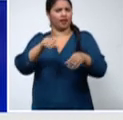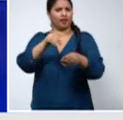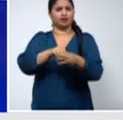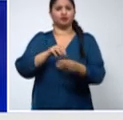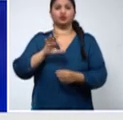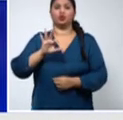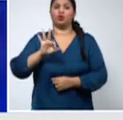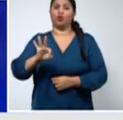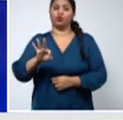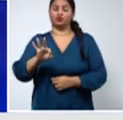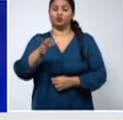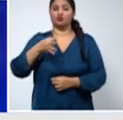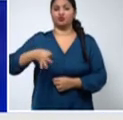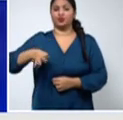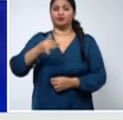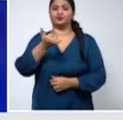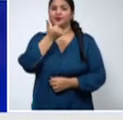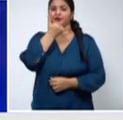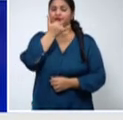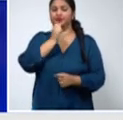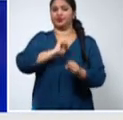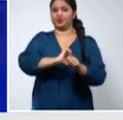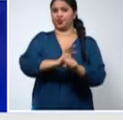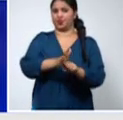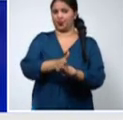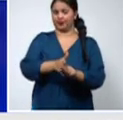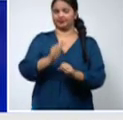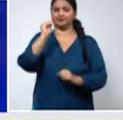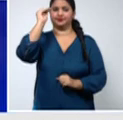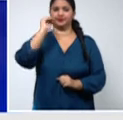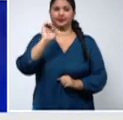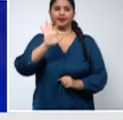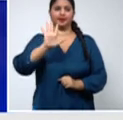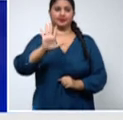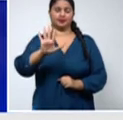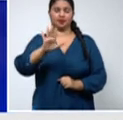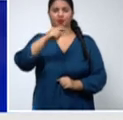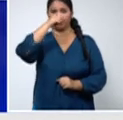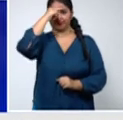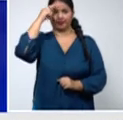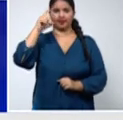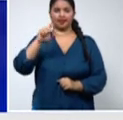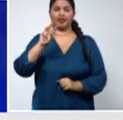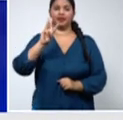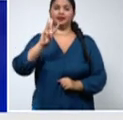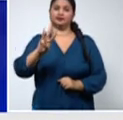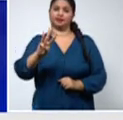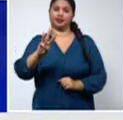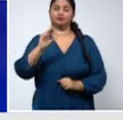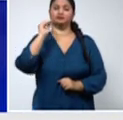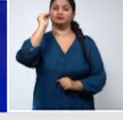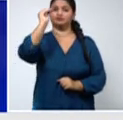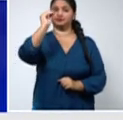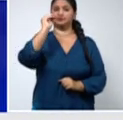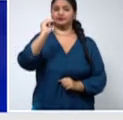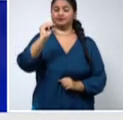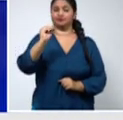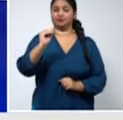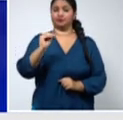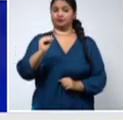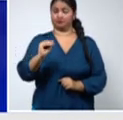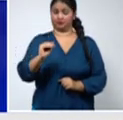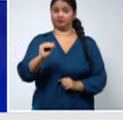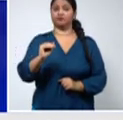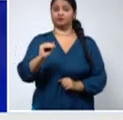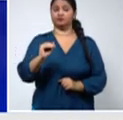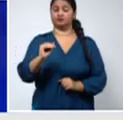municipios, Manicaragua 5, Santa Clara 3, Caibarién, Remedios y Camajuaní,